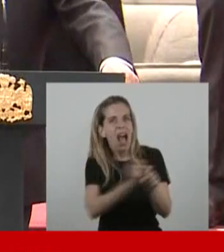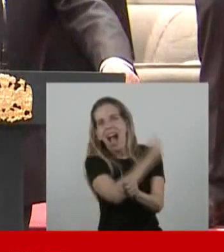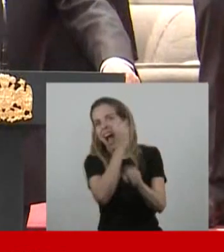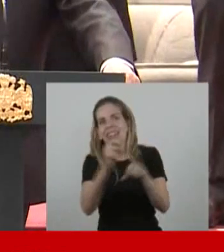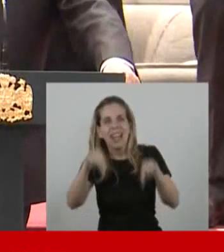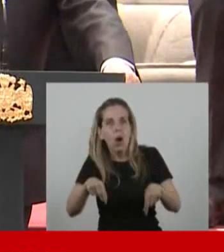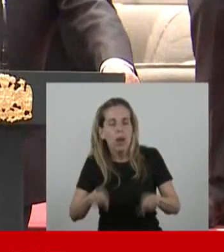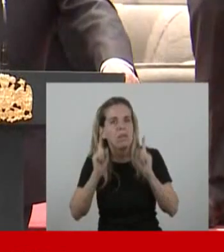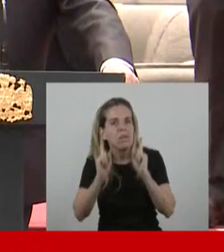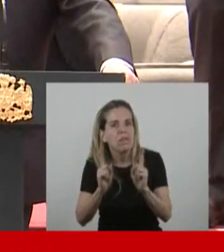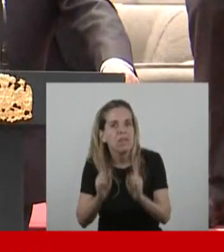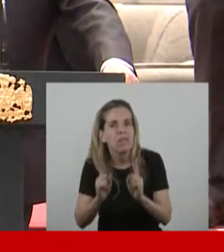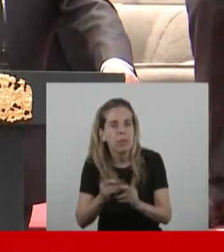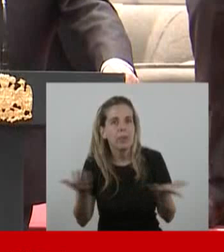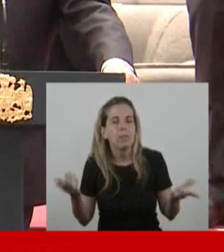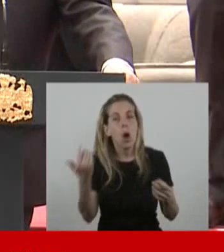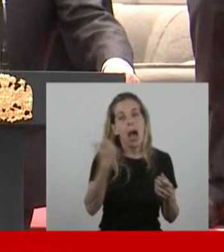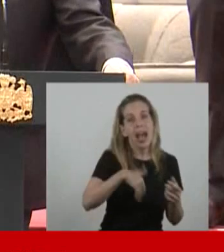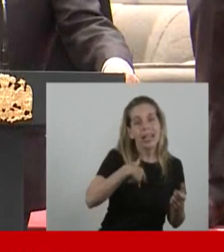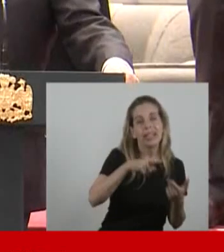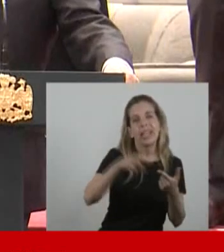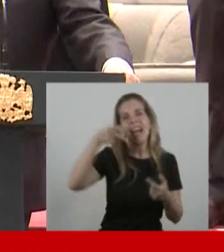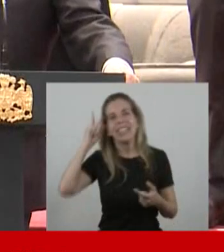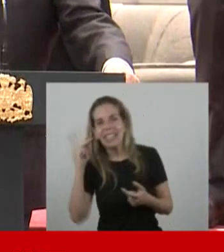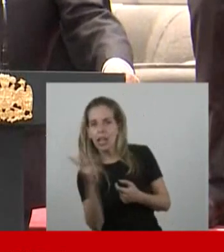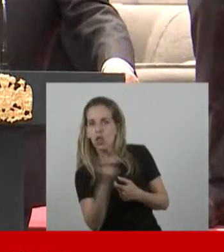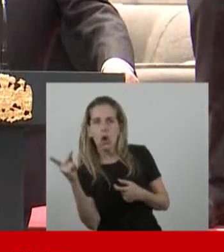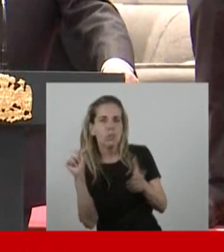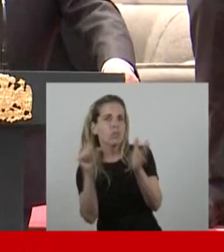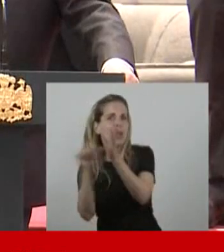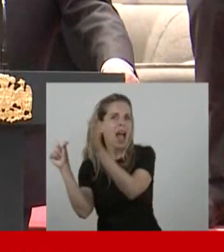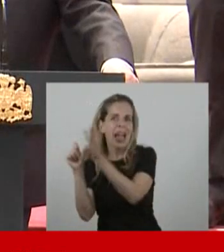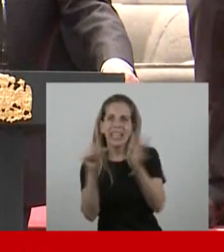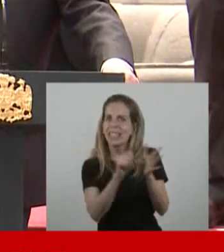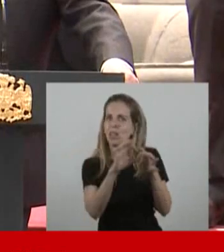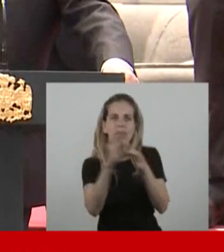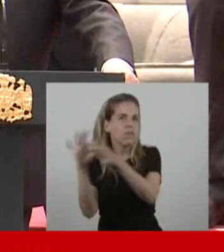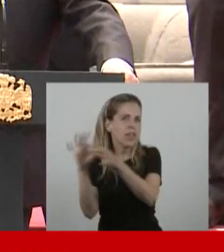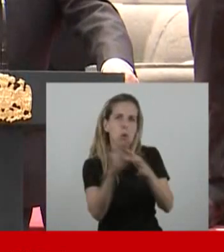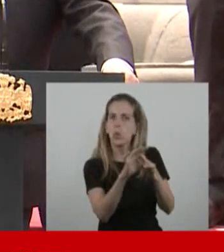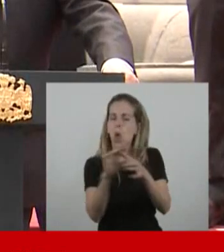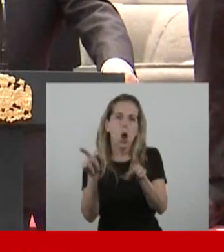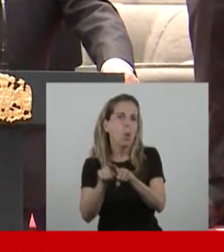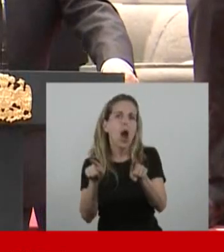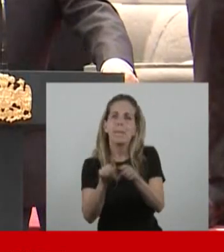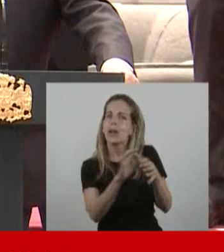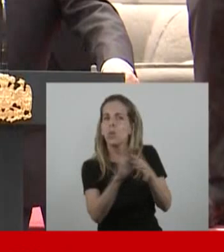absolutamente vigente. Argentina y Chile son países hermanos, indisolublemente